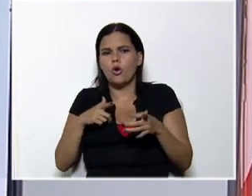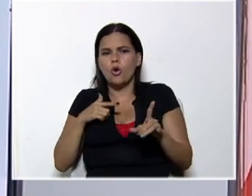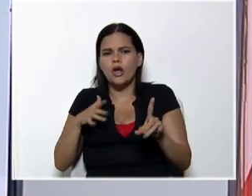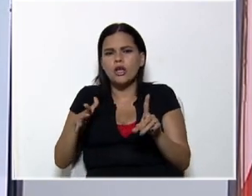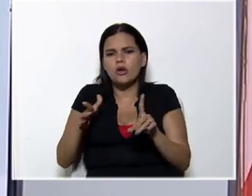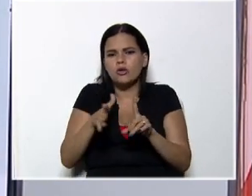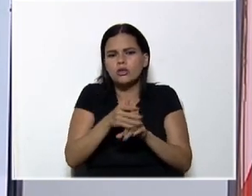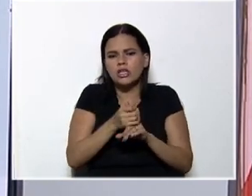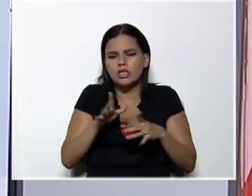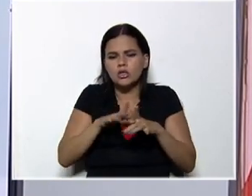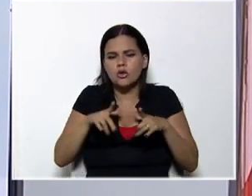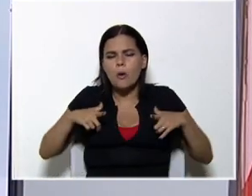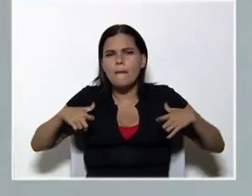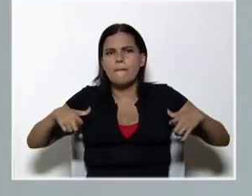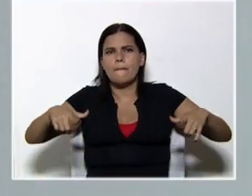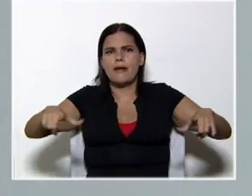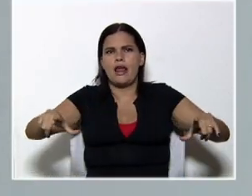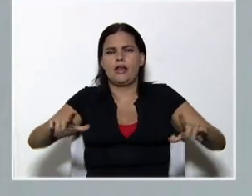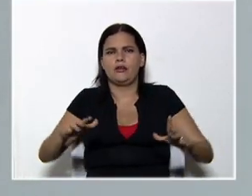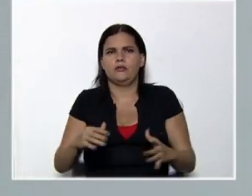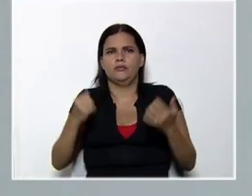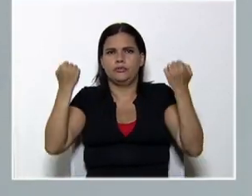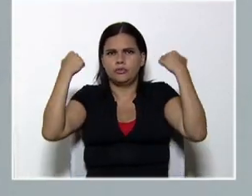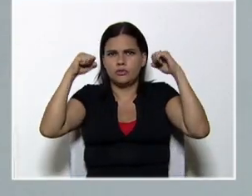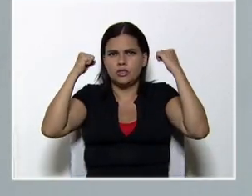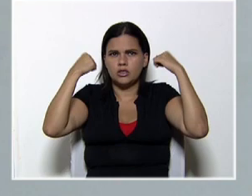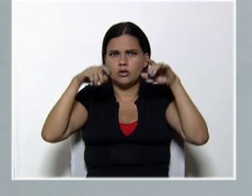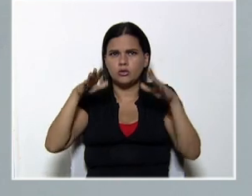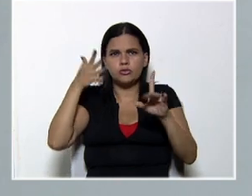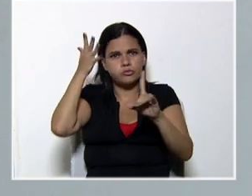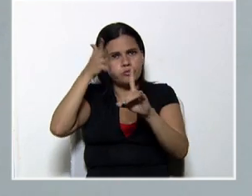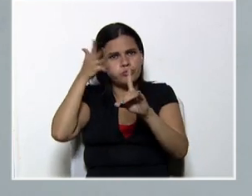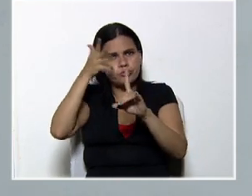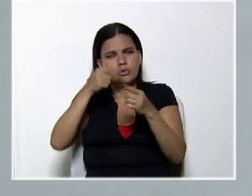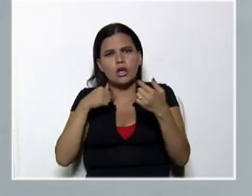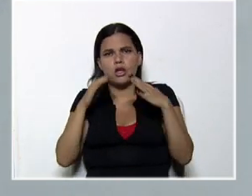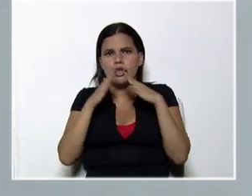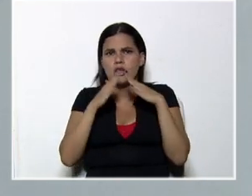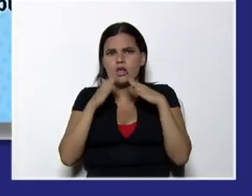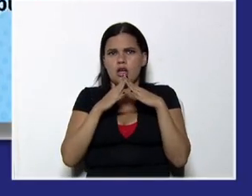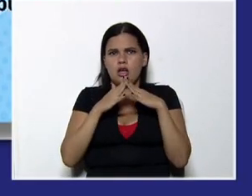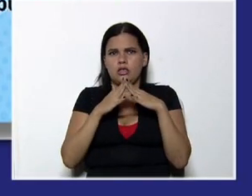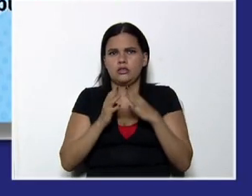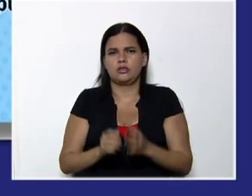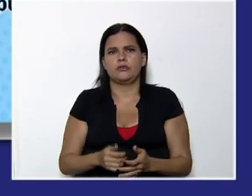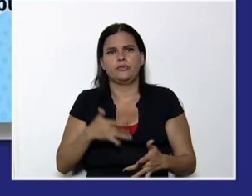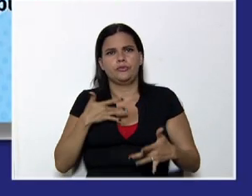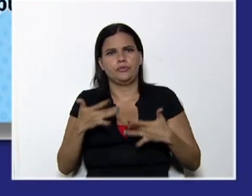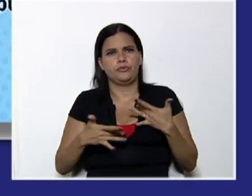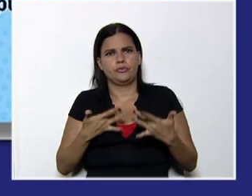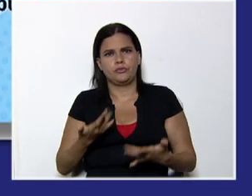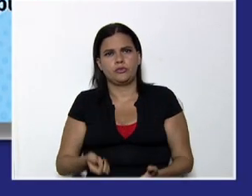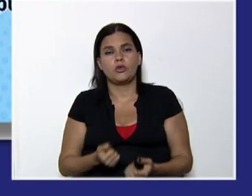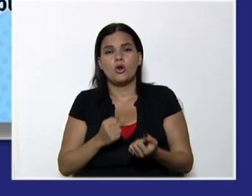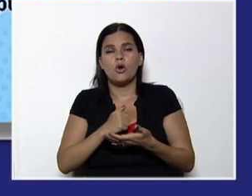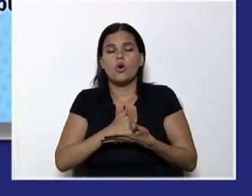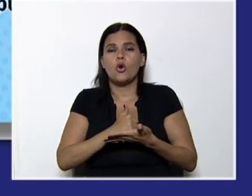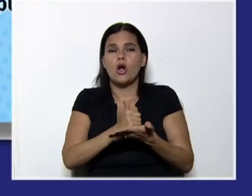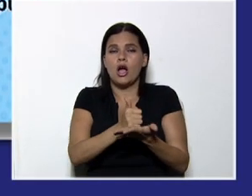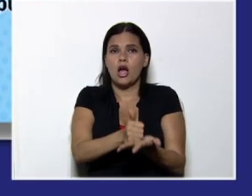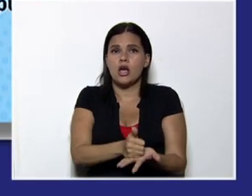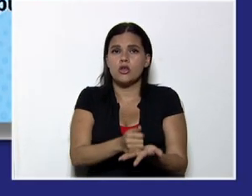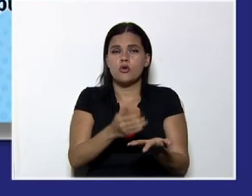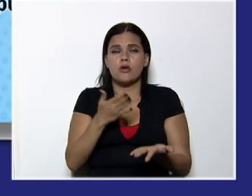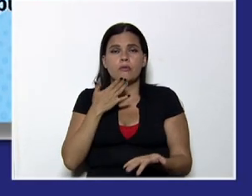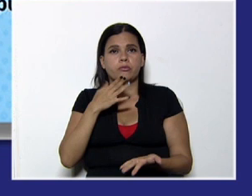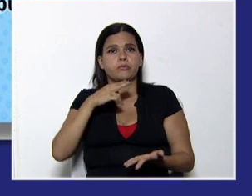plano. Este ejercicio, bueno, se los voy a recomendar en casa con la siguiente actividad. Con la ayuda de tu